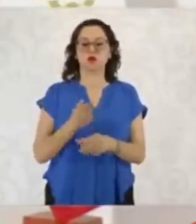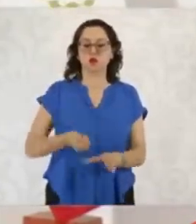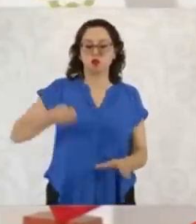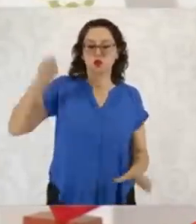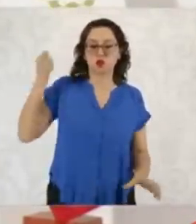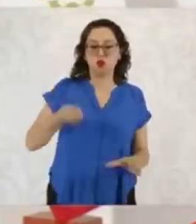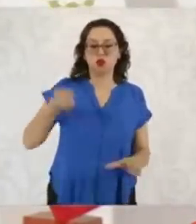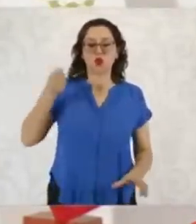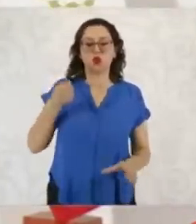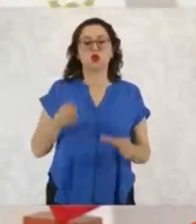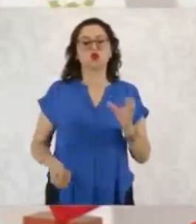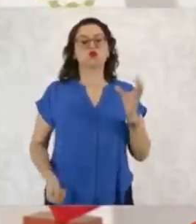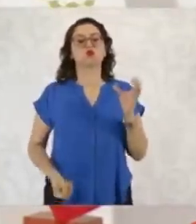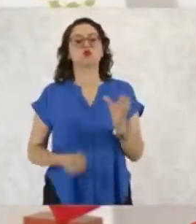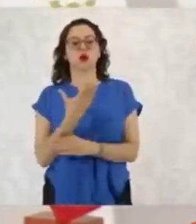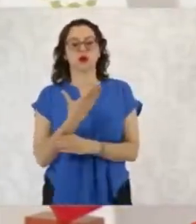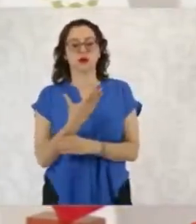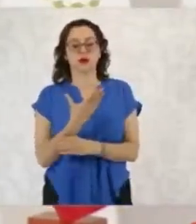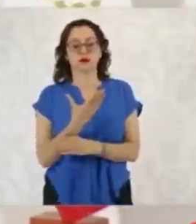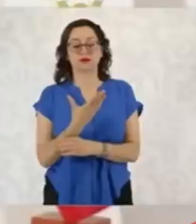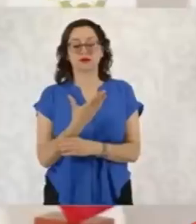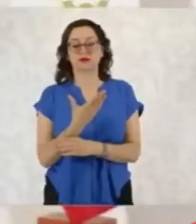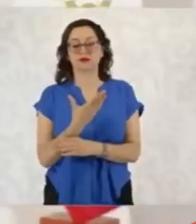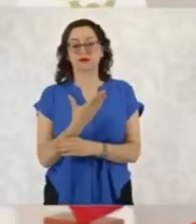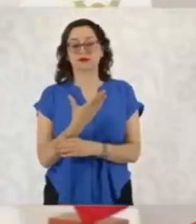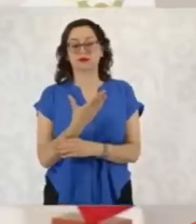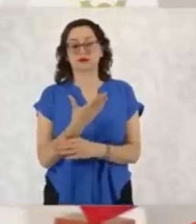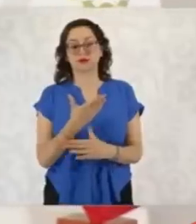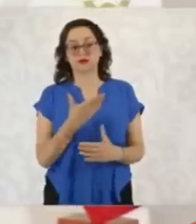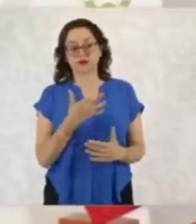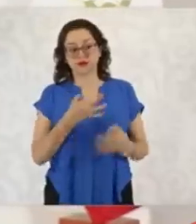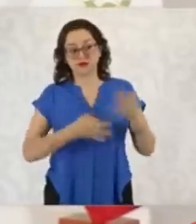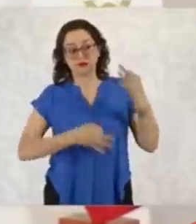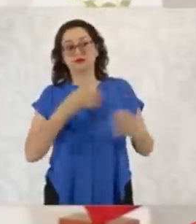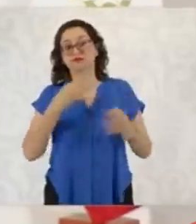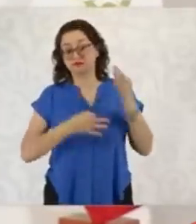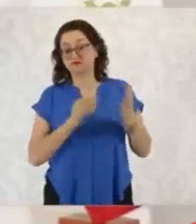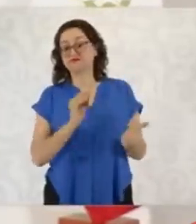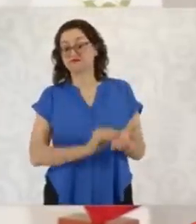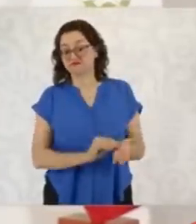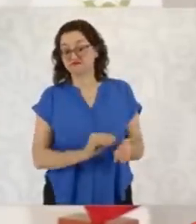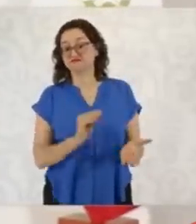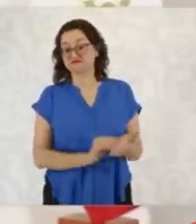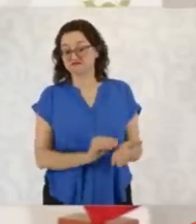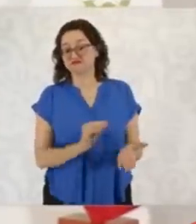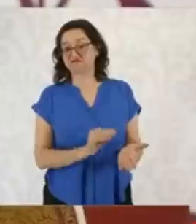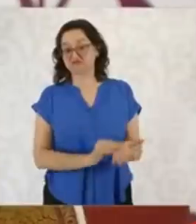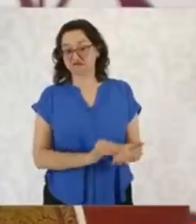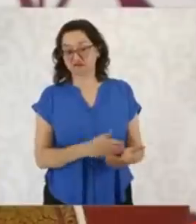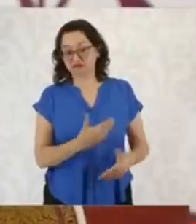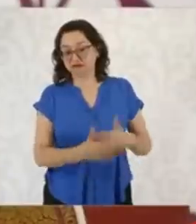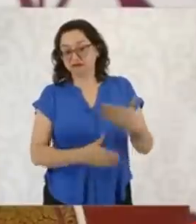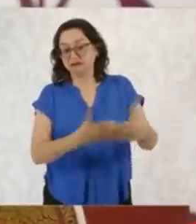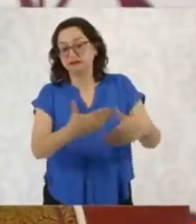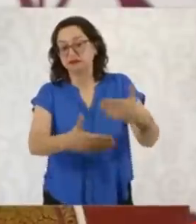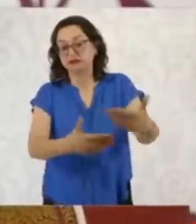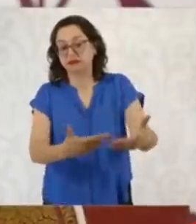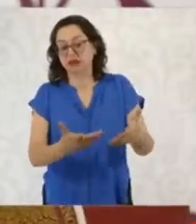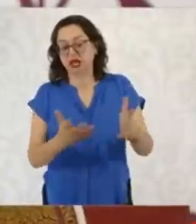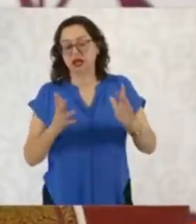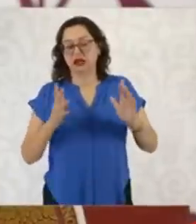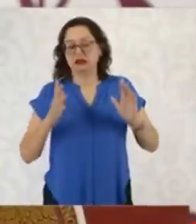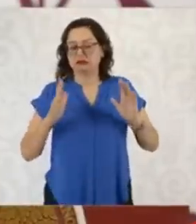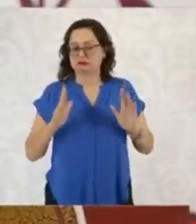proceso que no sabemos cómo va a terminar todavía. Aquí hay algunos asuntos de carácter